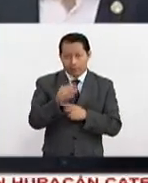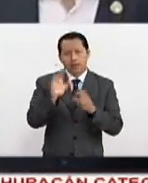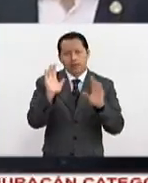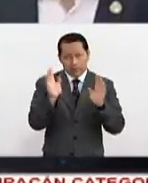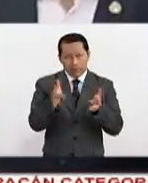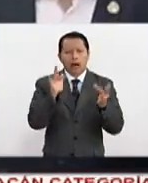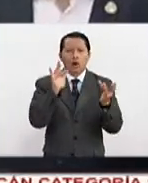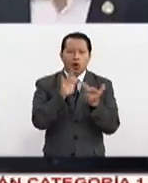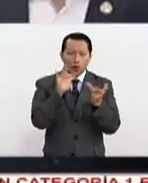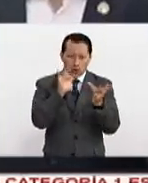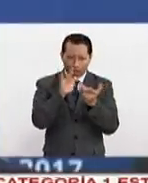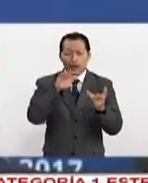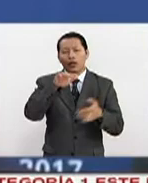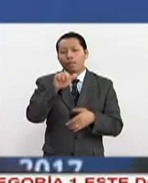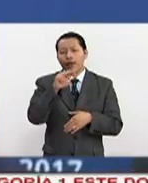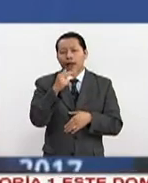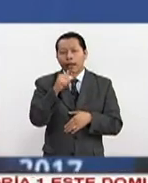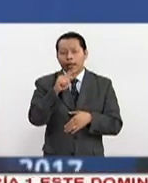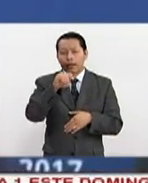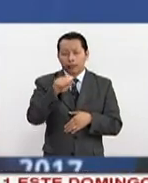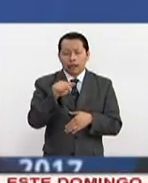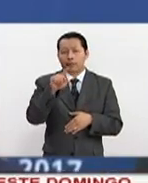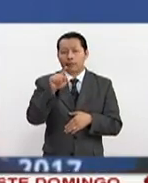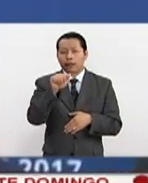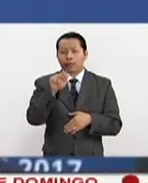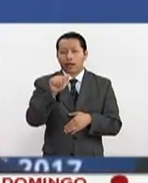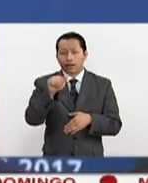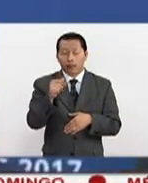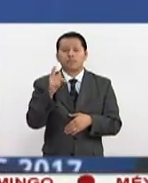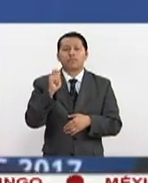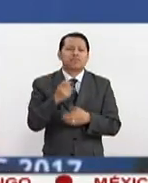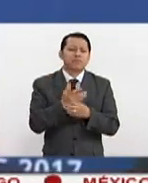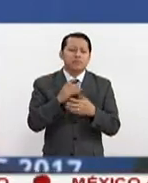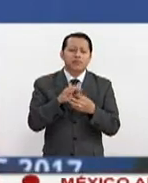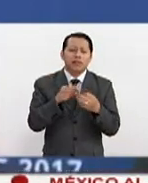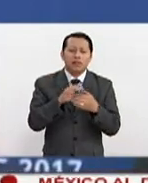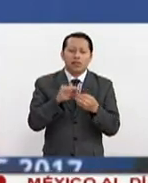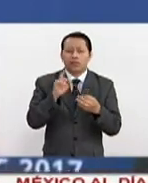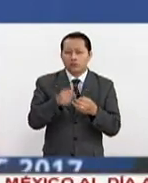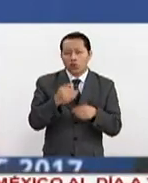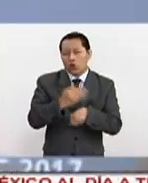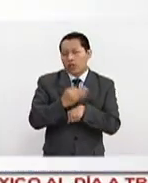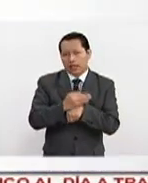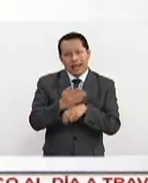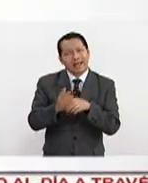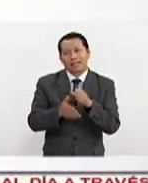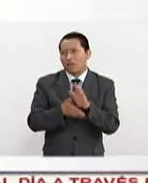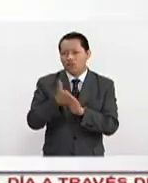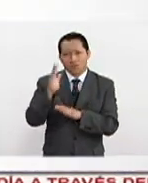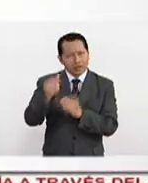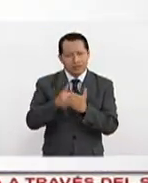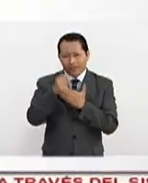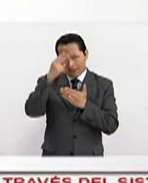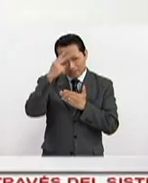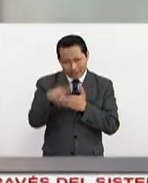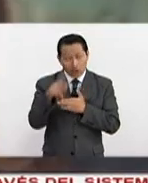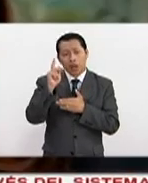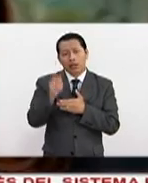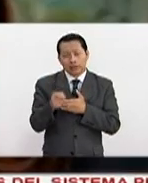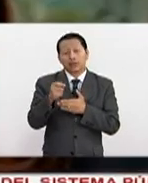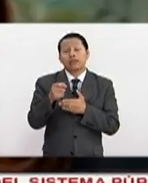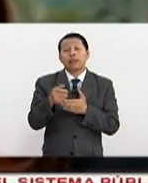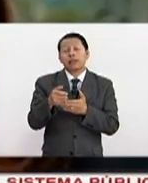con la aspirante presidencial Margarita Zavala. Zavala les comentó que se encuentra fuera de la Ciudad de México, por lo que confían que antes de